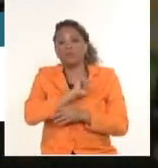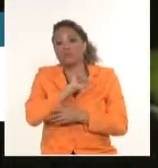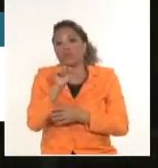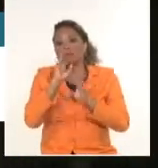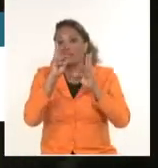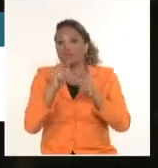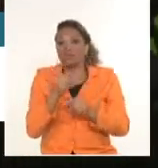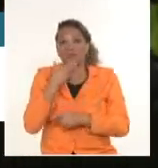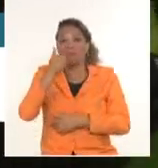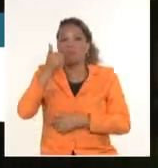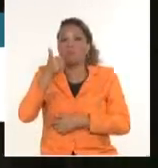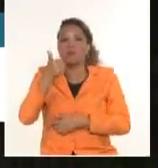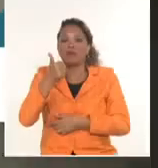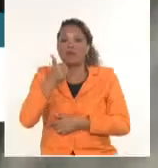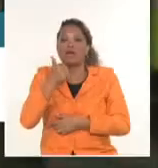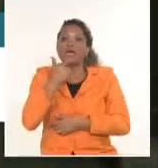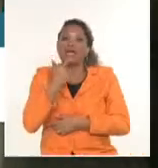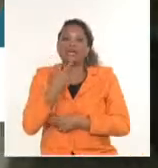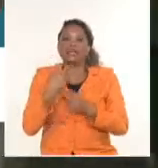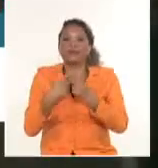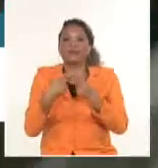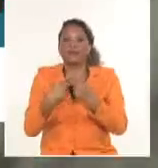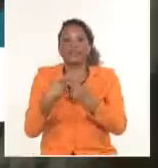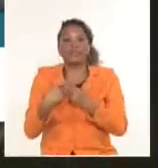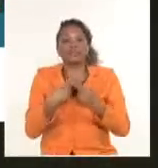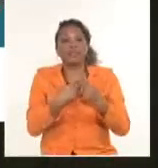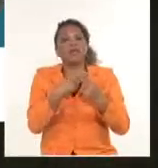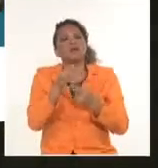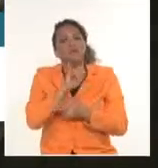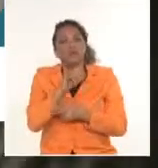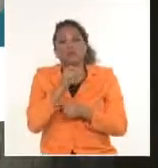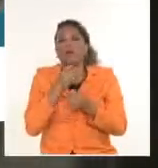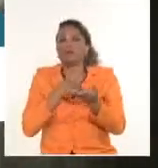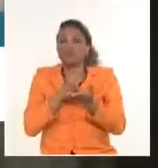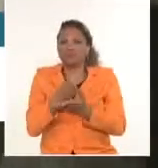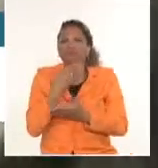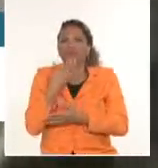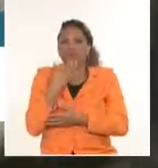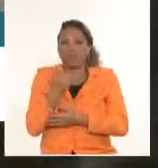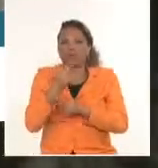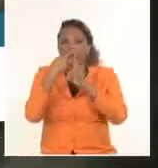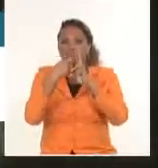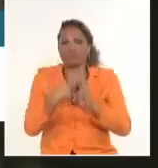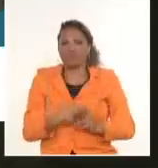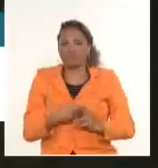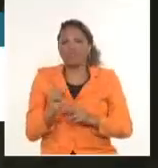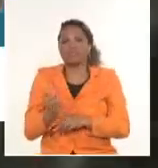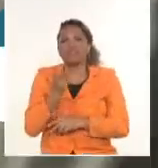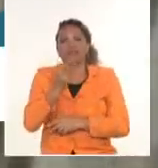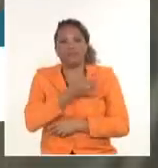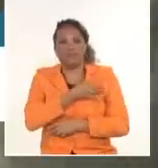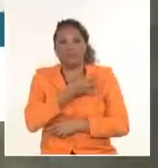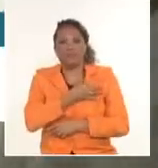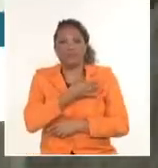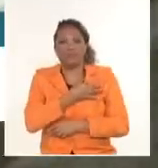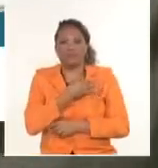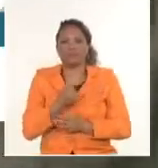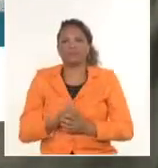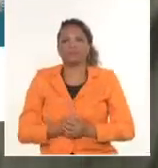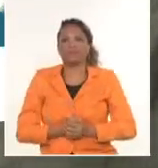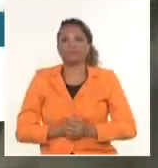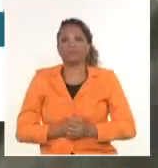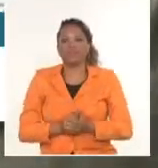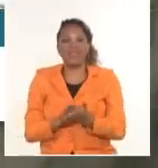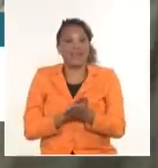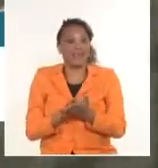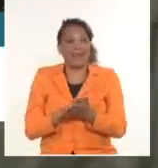años en cuanto a torneos competitivos, y aún así, pues logra sumar esta segunda medalla, una hazaña que no ha logrado ningún taekwondoka